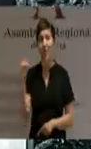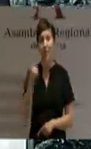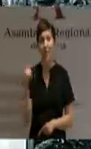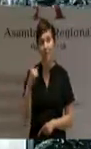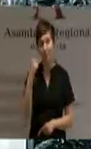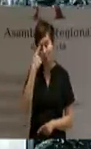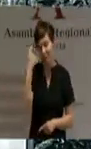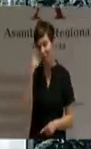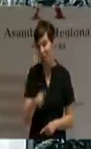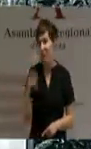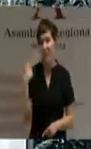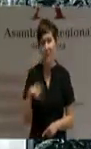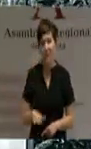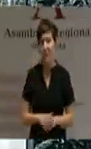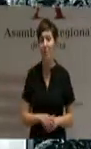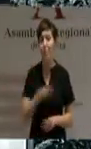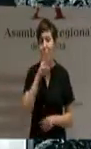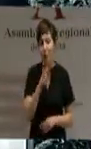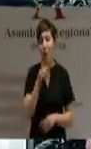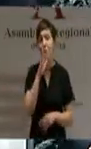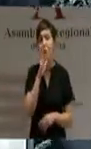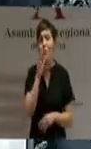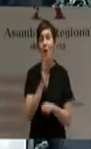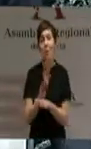sabe. Por eso hay menos guarderías.